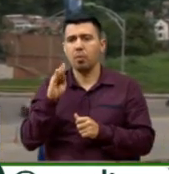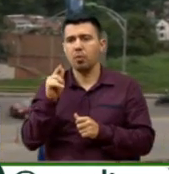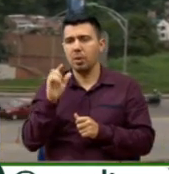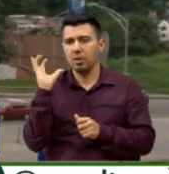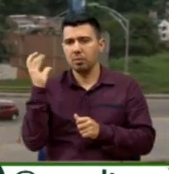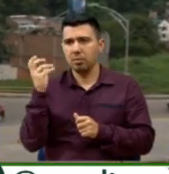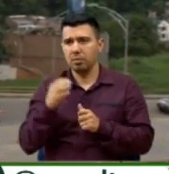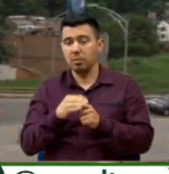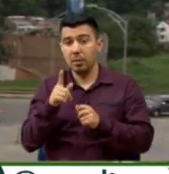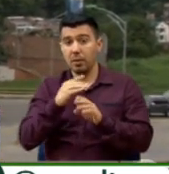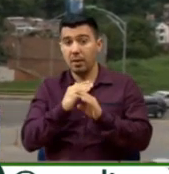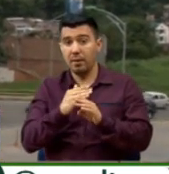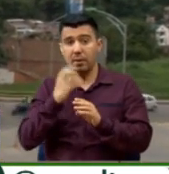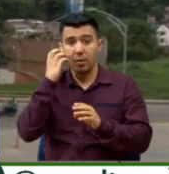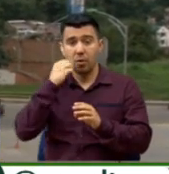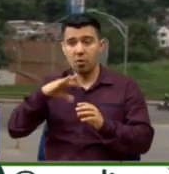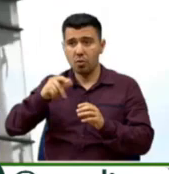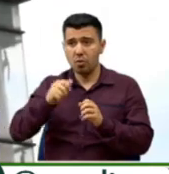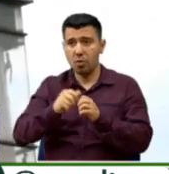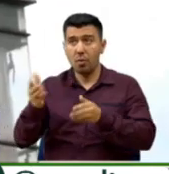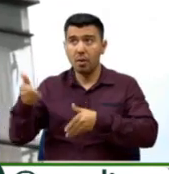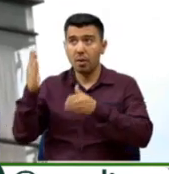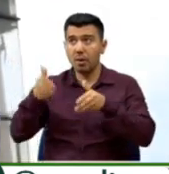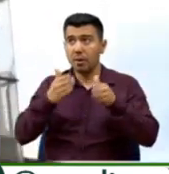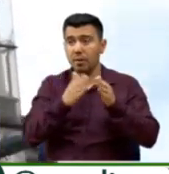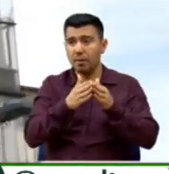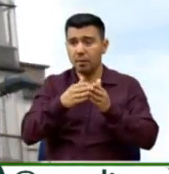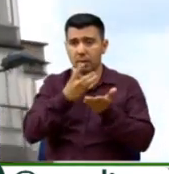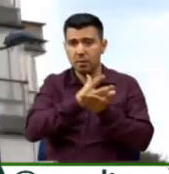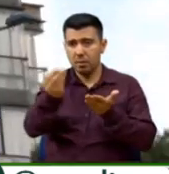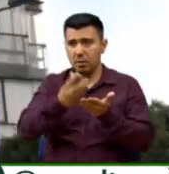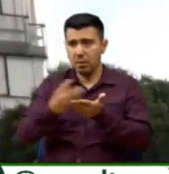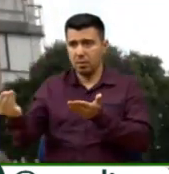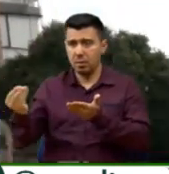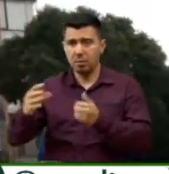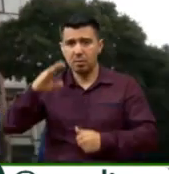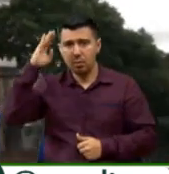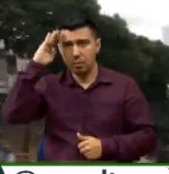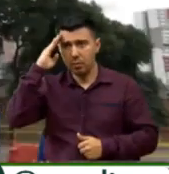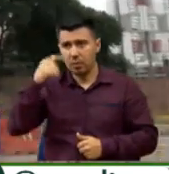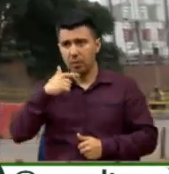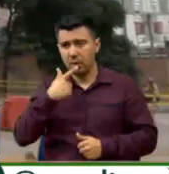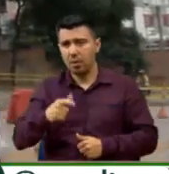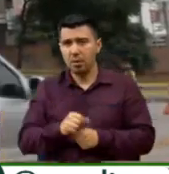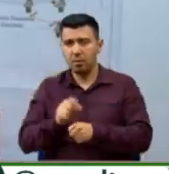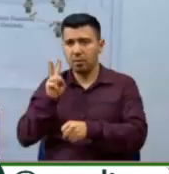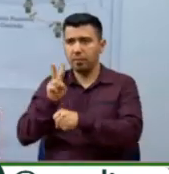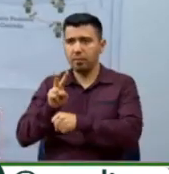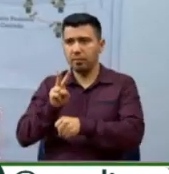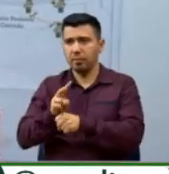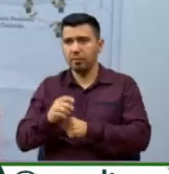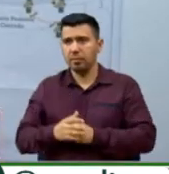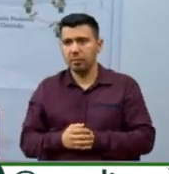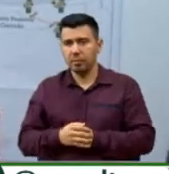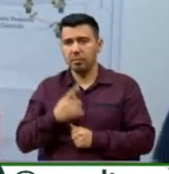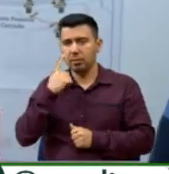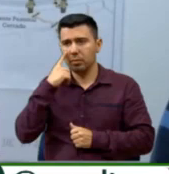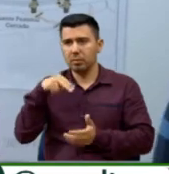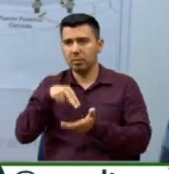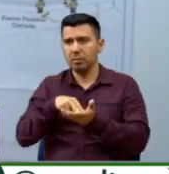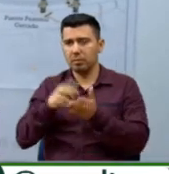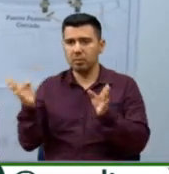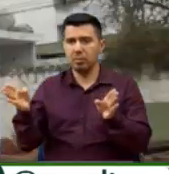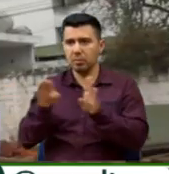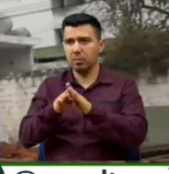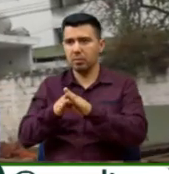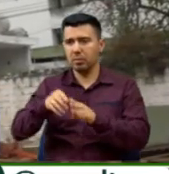las viviendas y apartamentos evacuados, antes de la implosión, las autoridades realizarán una inspección y sellarán